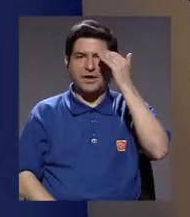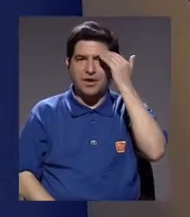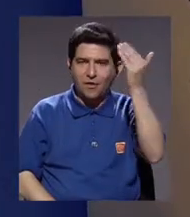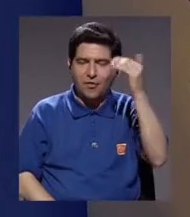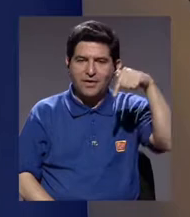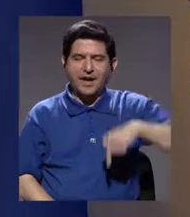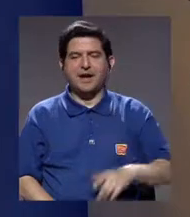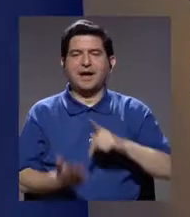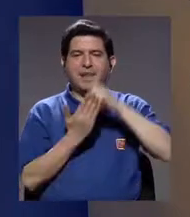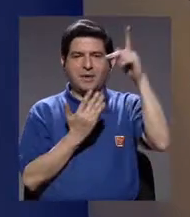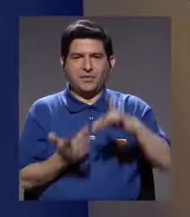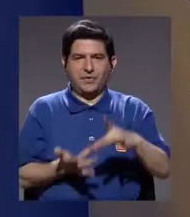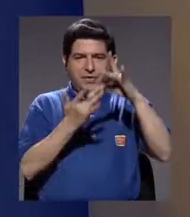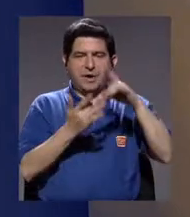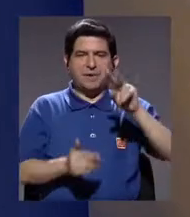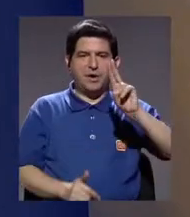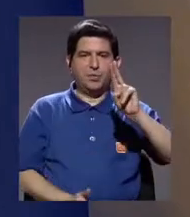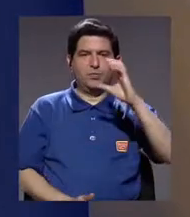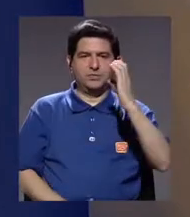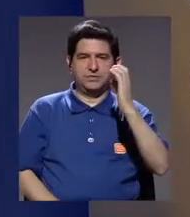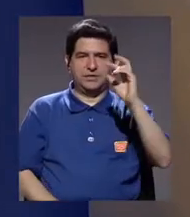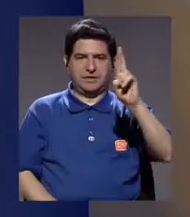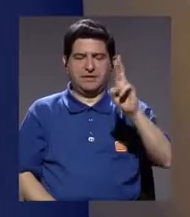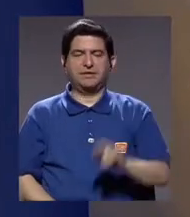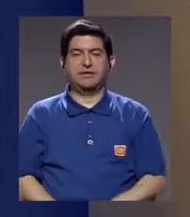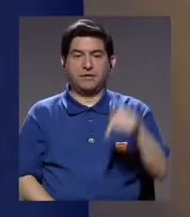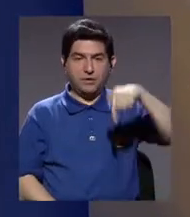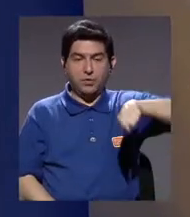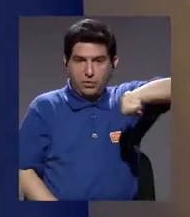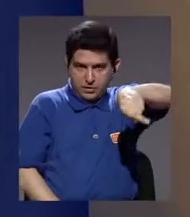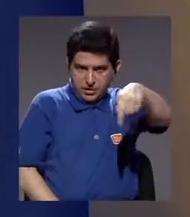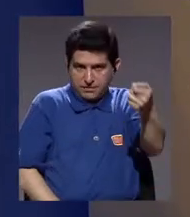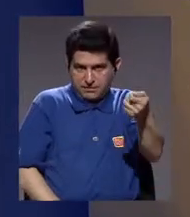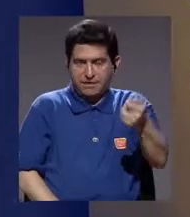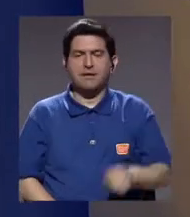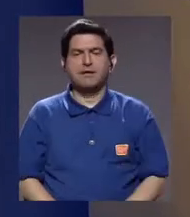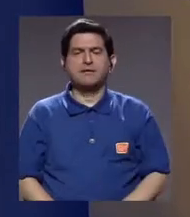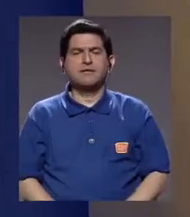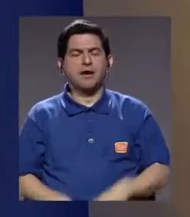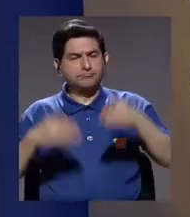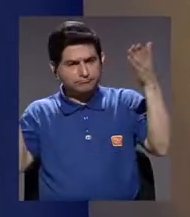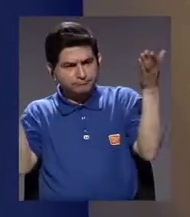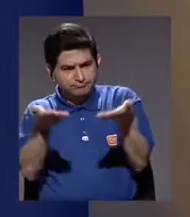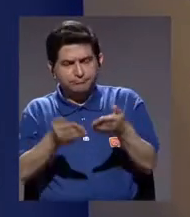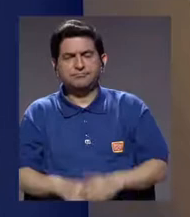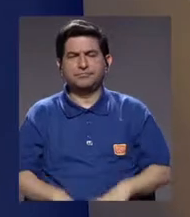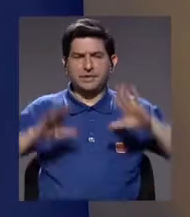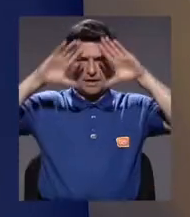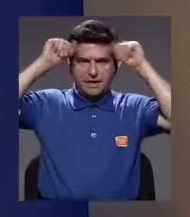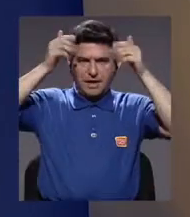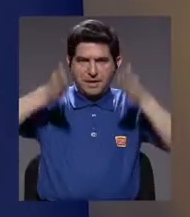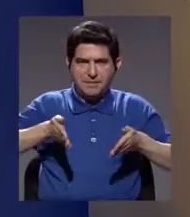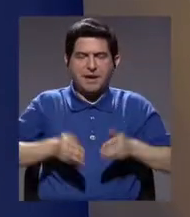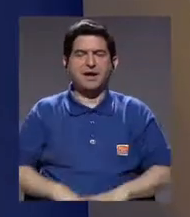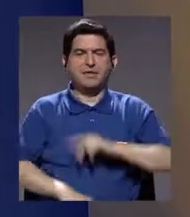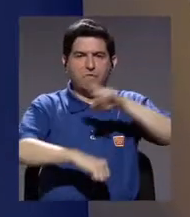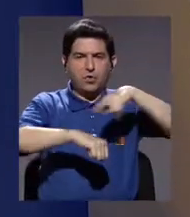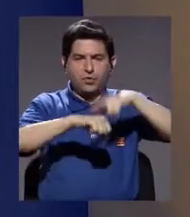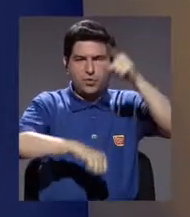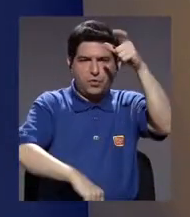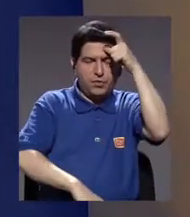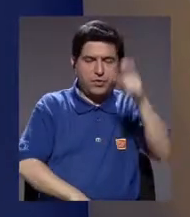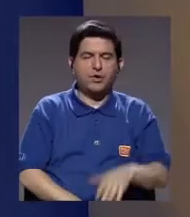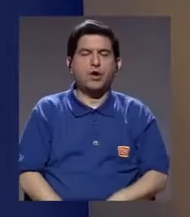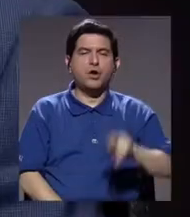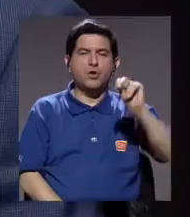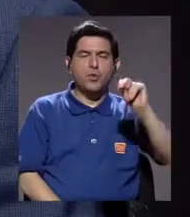Hola, estamos en Especiales Universidad de Costa Rica y hoy el canal recibe al embajador de la República de Turquía,